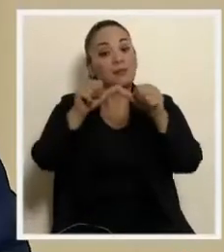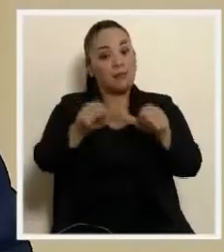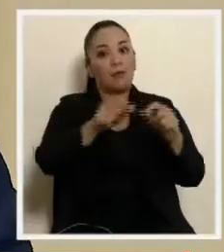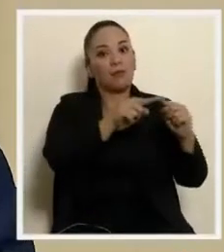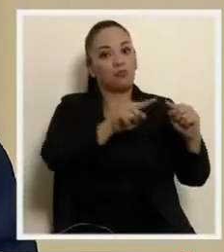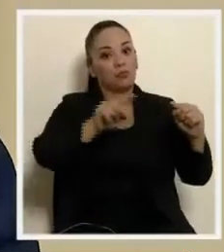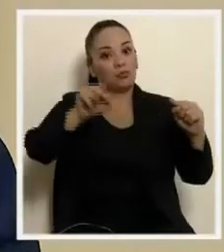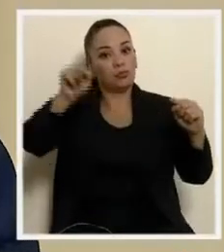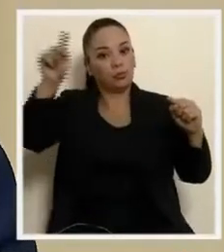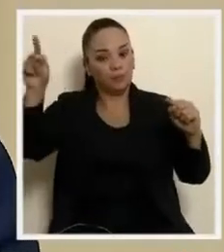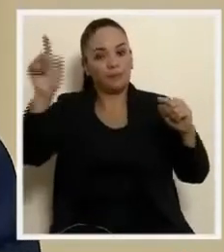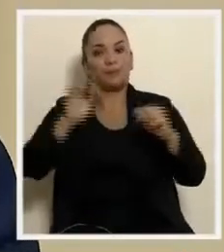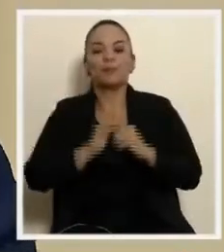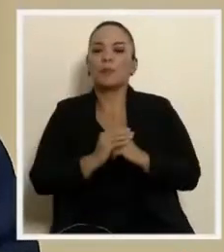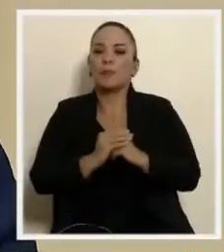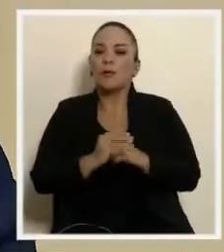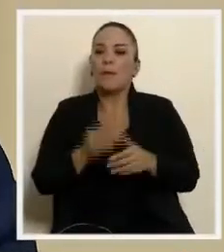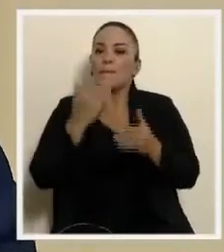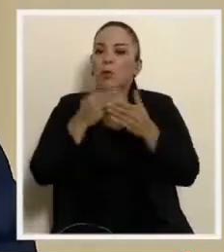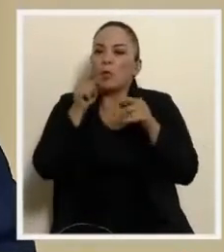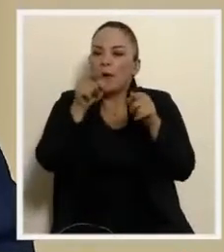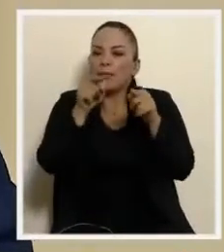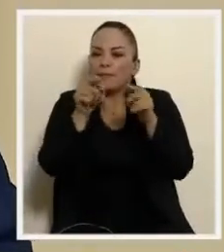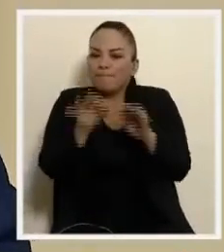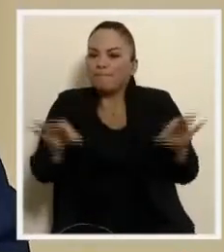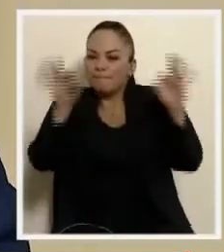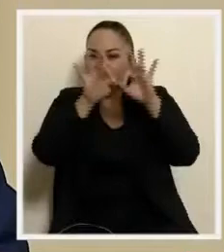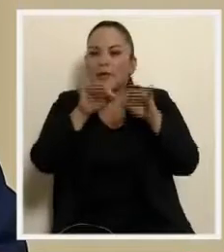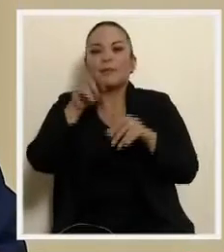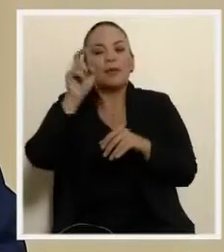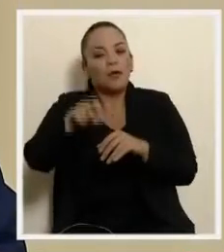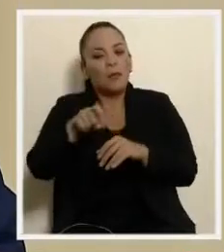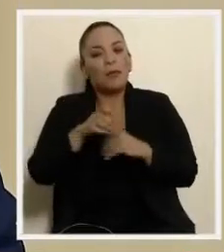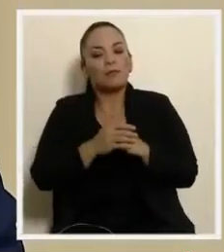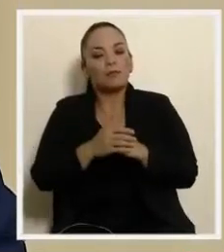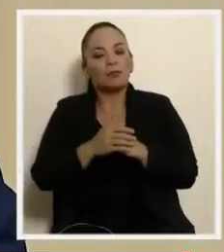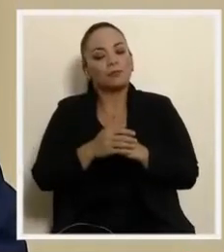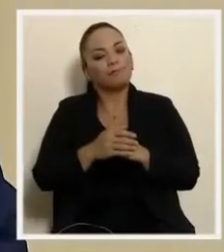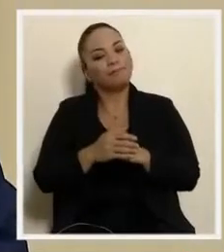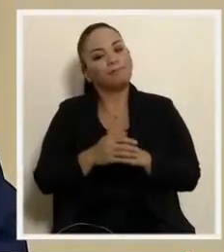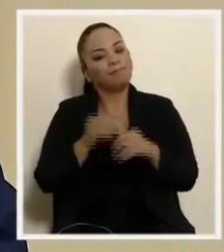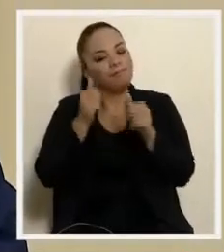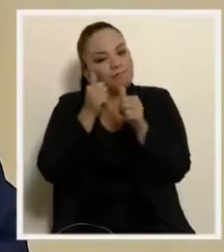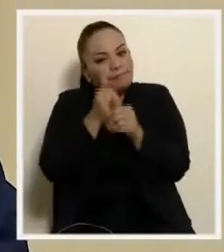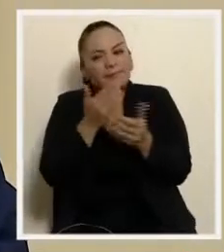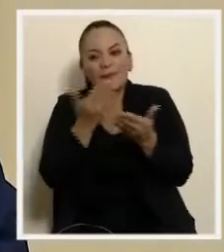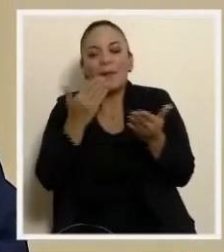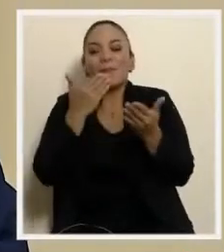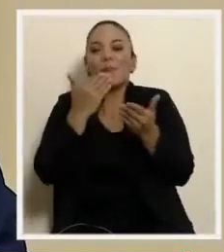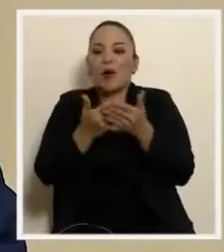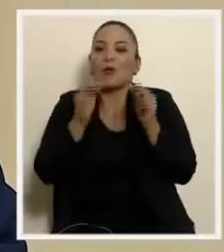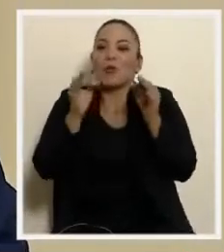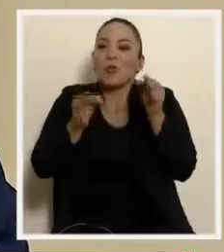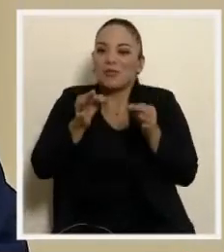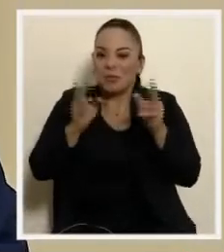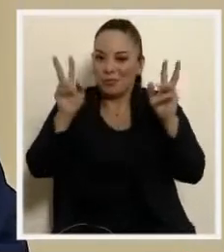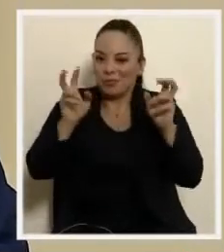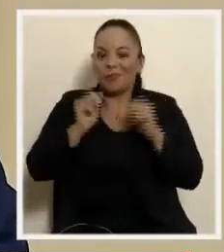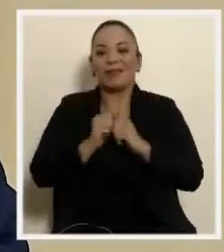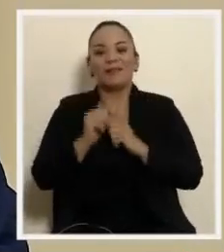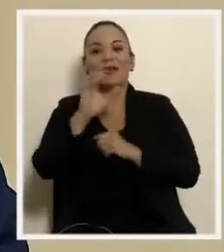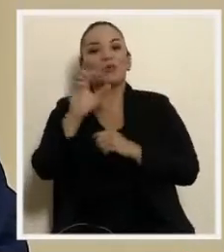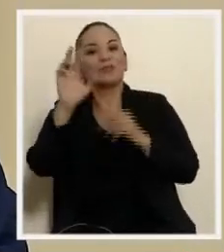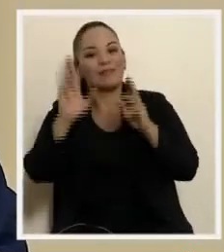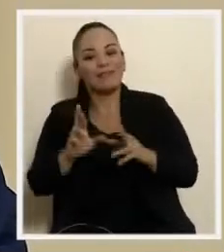tendencia. Aquí fundamentalmente tenemos que apelar al buen juicio de los y las